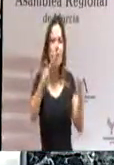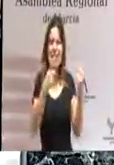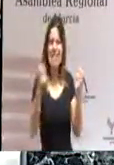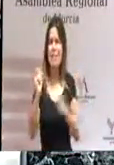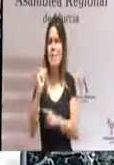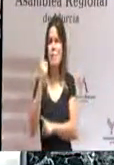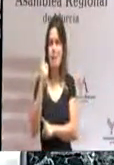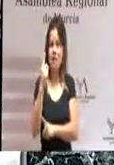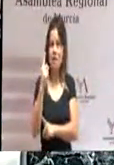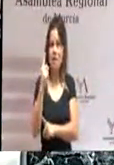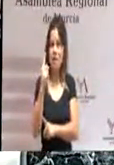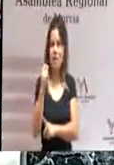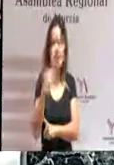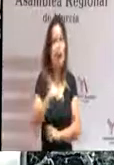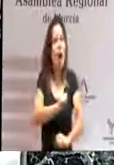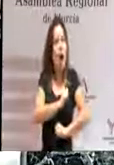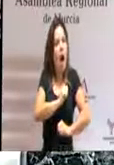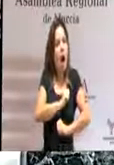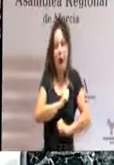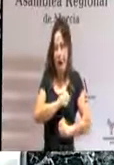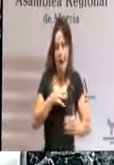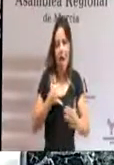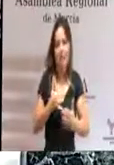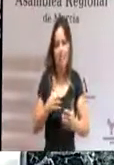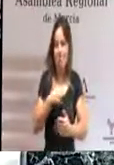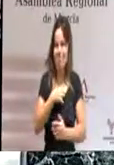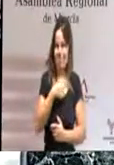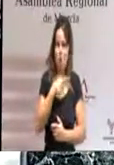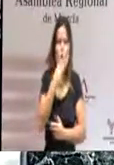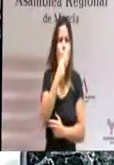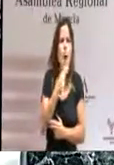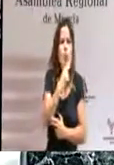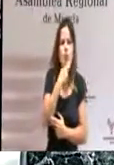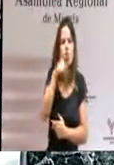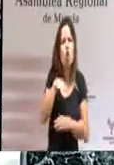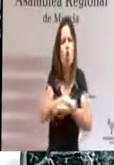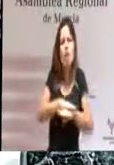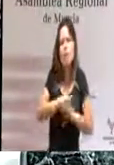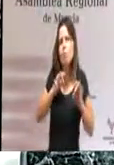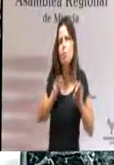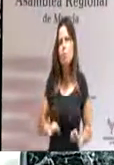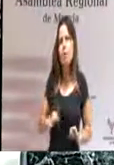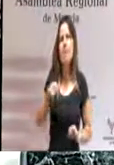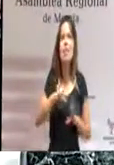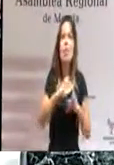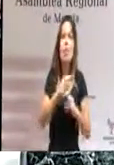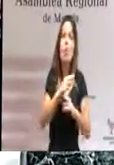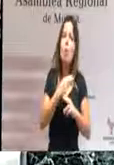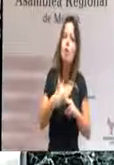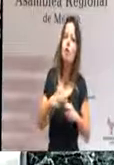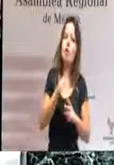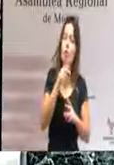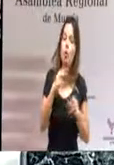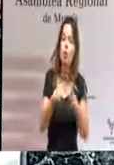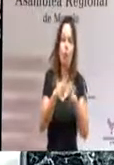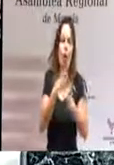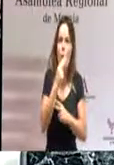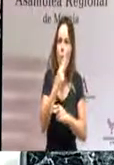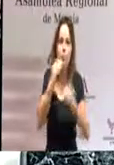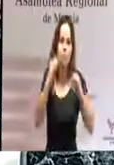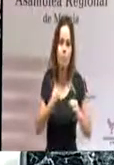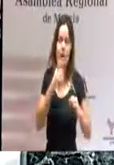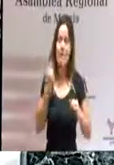que no pueden esperar en el tiempo, que son un compromiso de este Gobierno, de este partido con la sociedad, y la